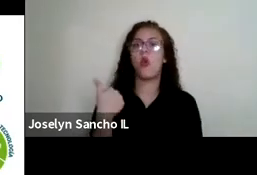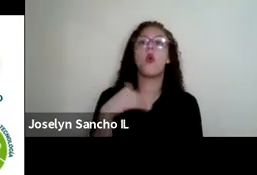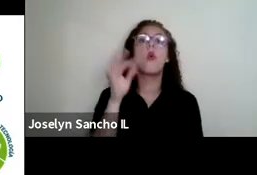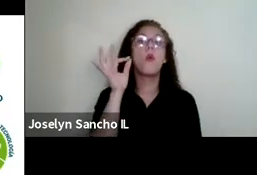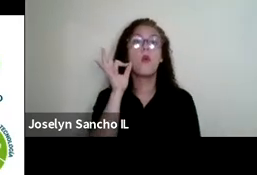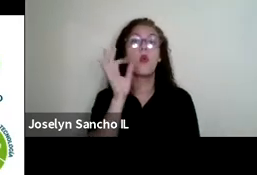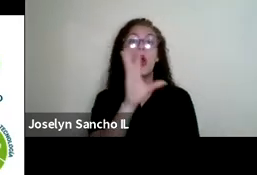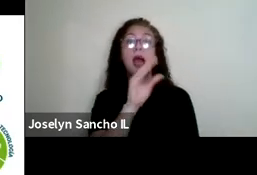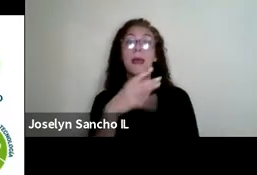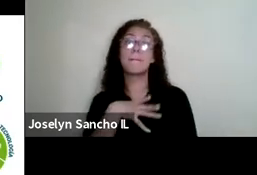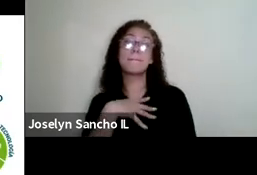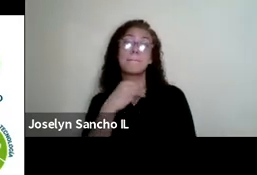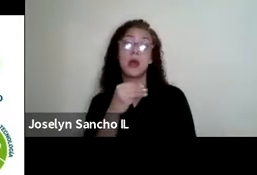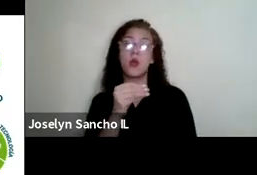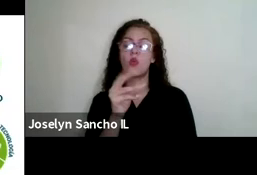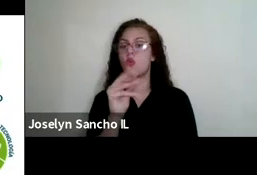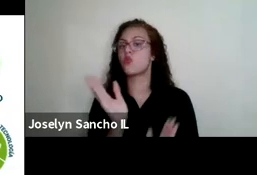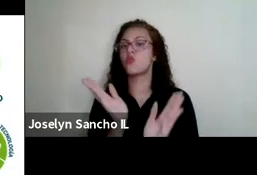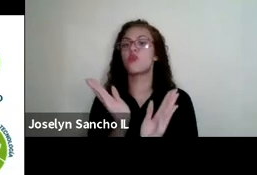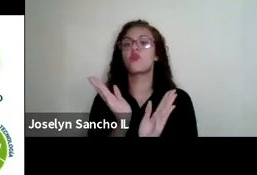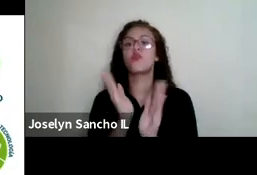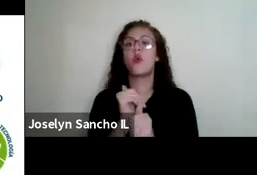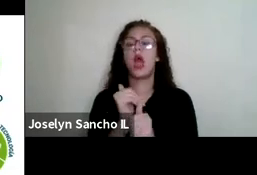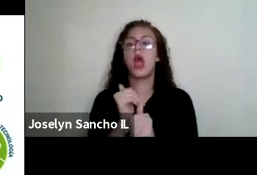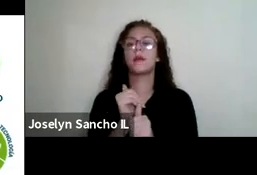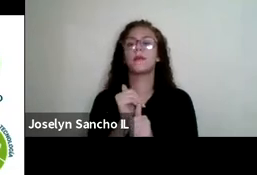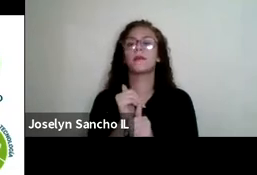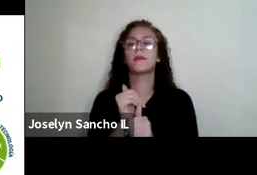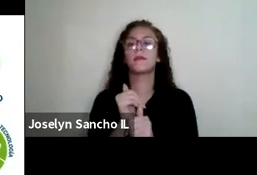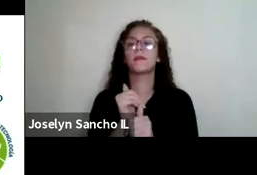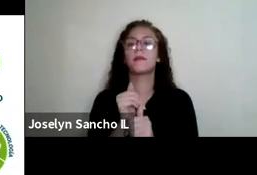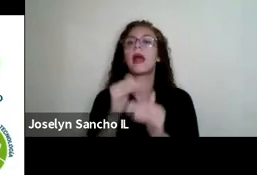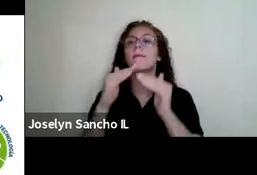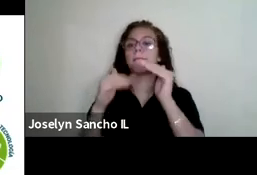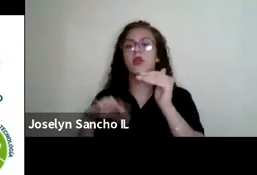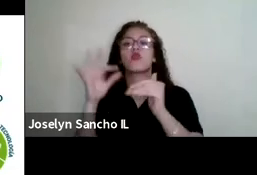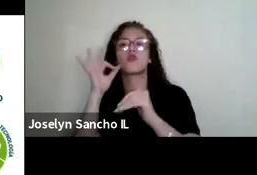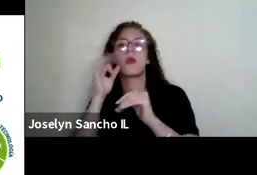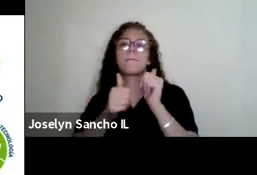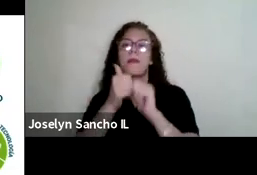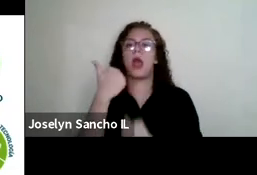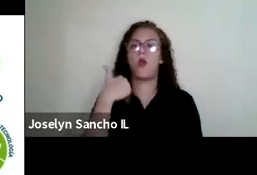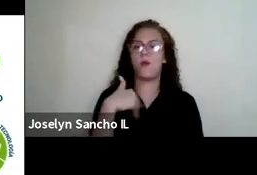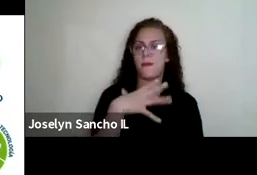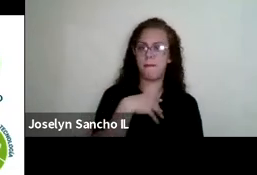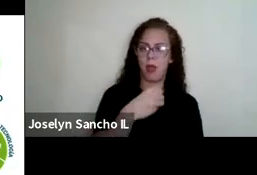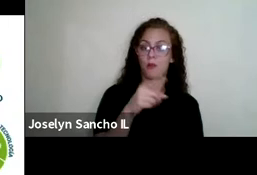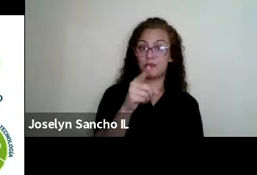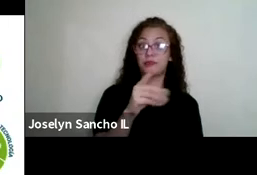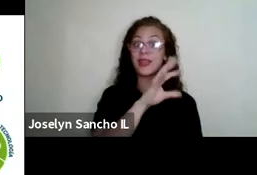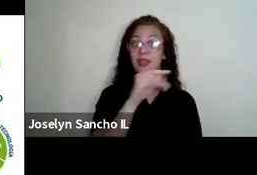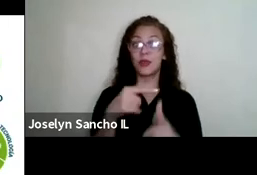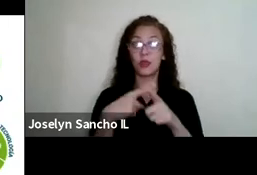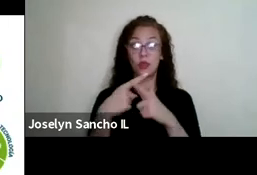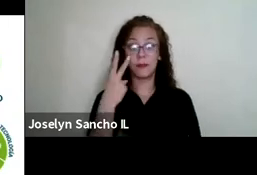en blanco donde no hay, donde hay menos mujeres que varones, ¿verdad? Entonces, nuevamente